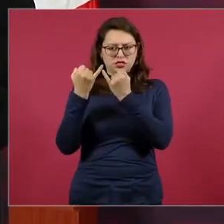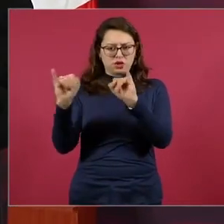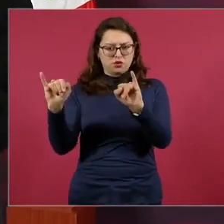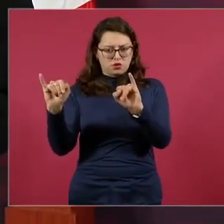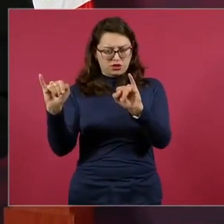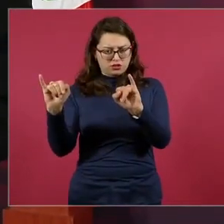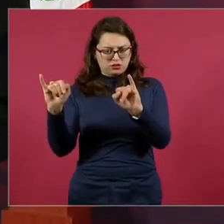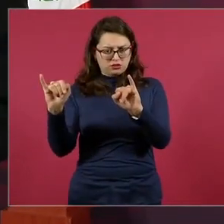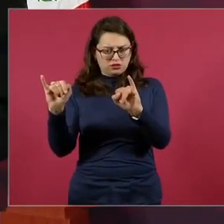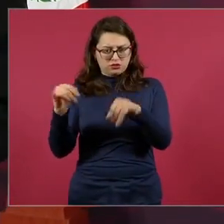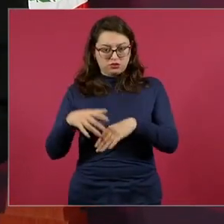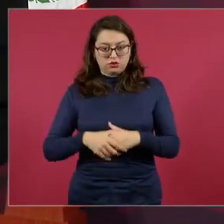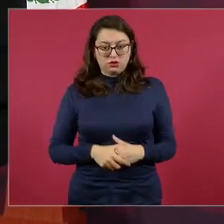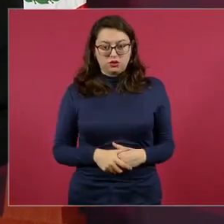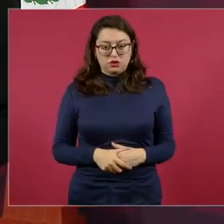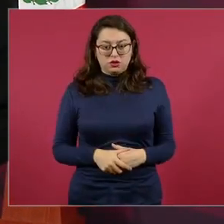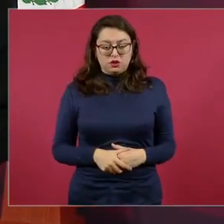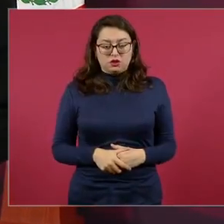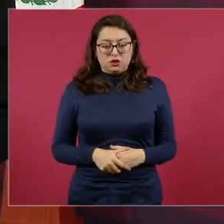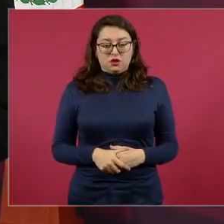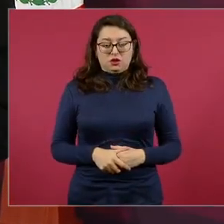Acaba de pasarle a alguien eso, pero